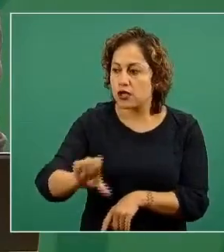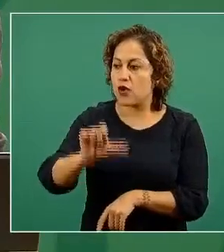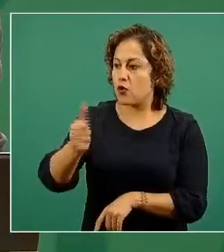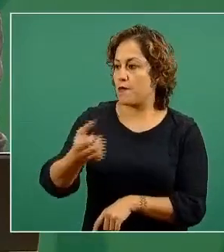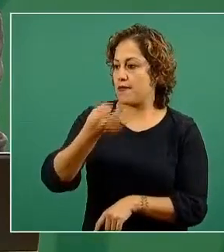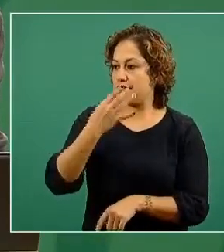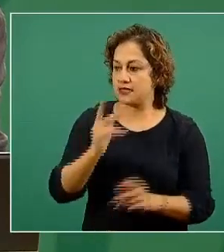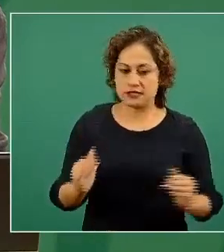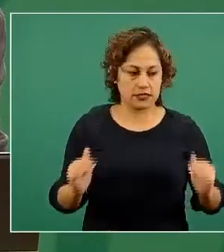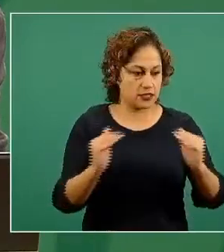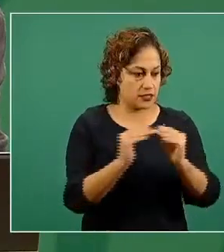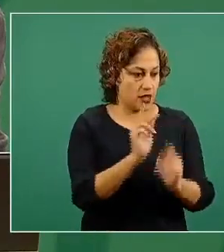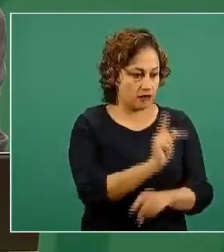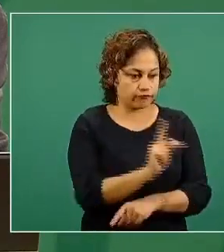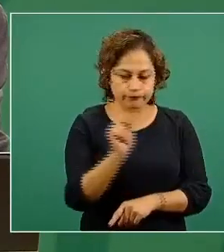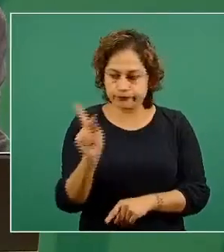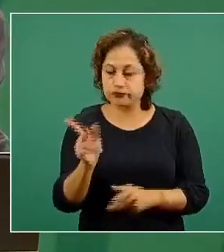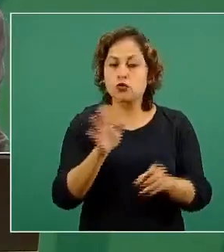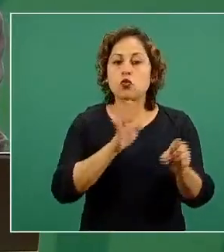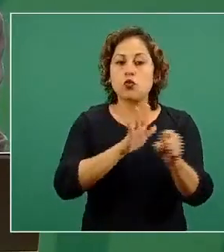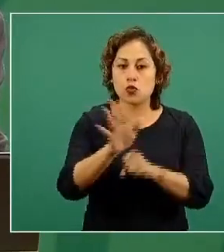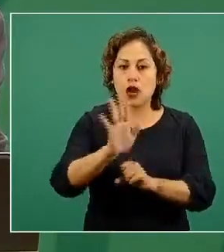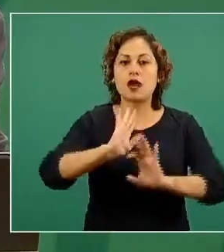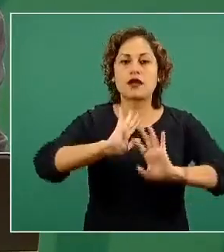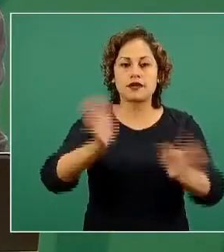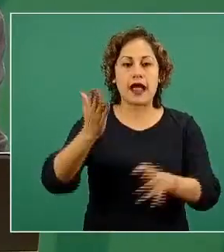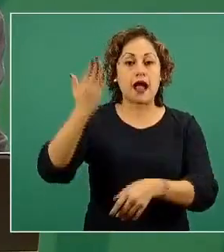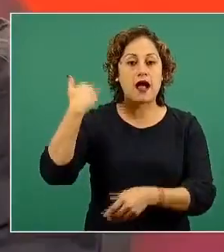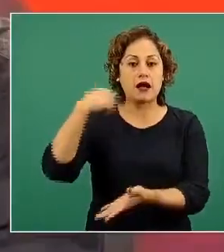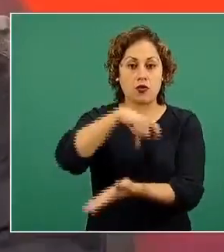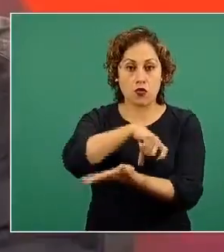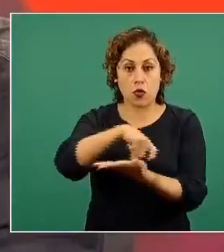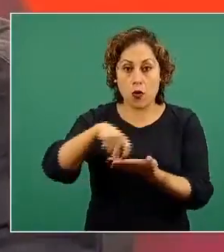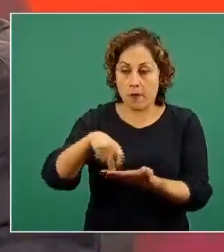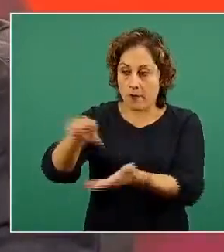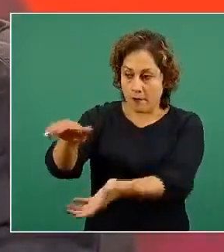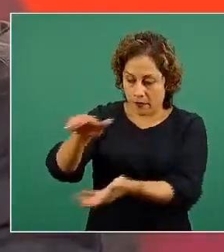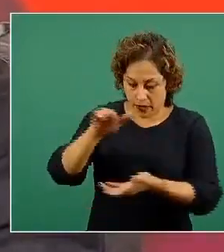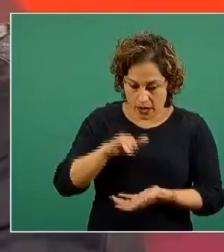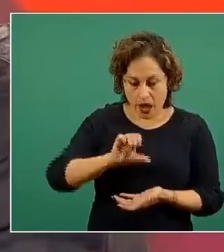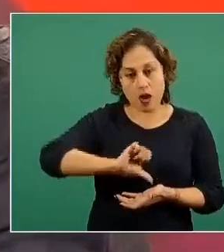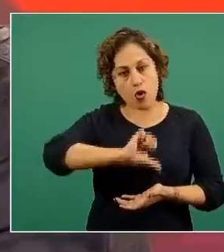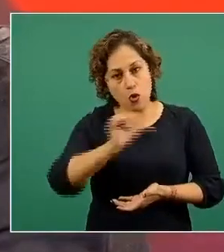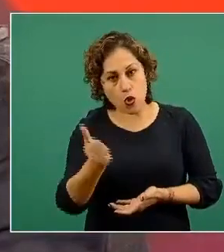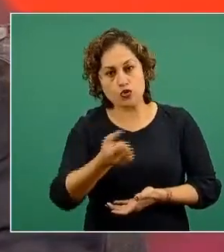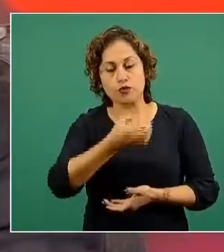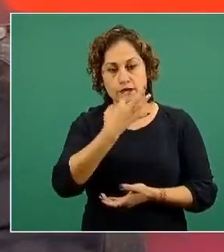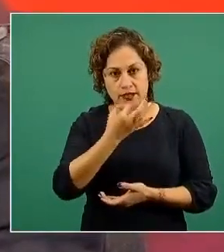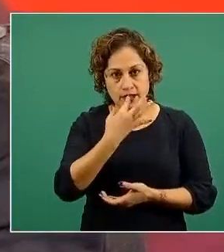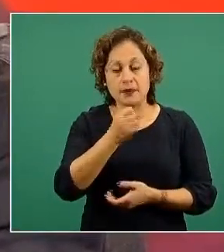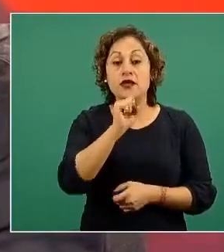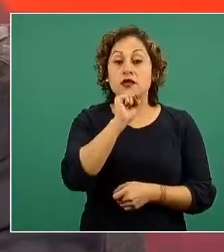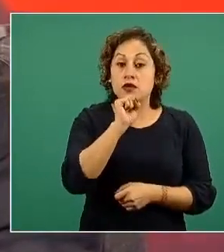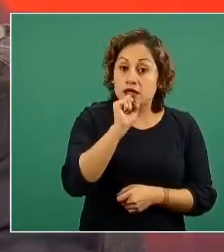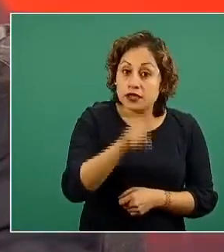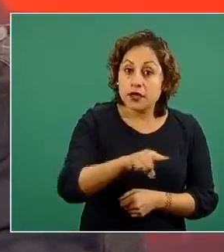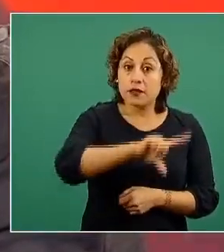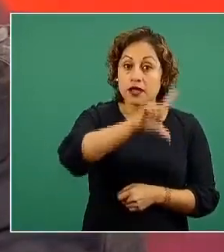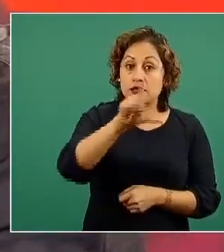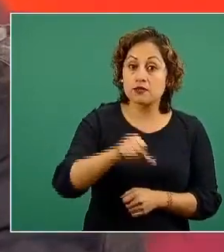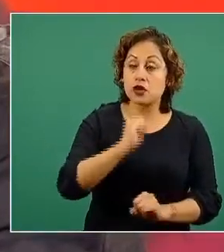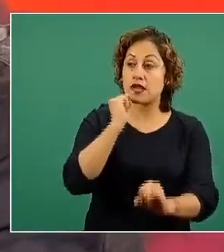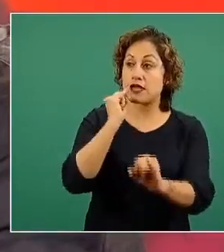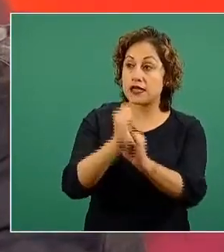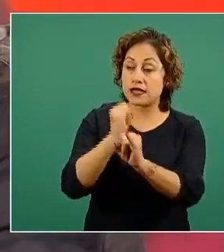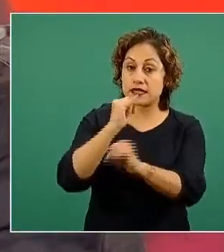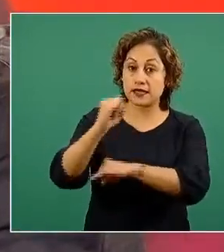equivalentes, y esto fue una primera compra como se pudo cubrir, y después también con esfuerzos internacionales